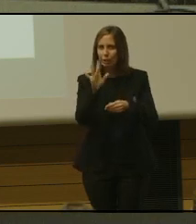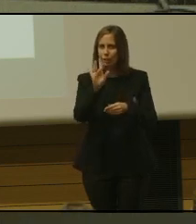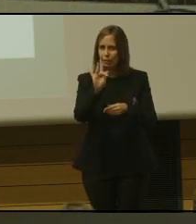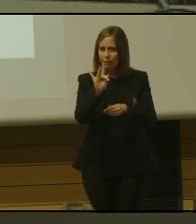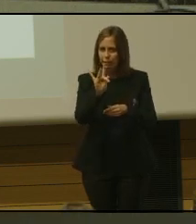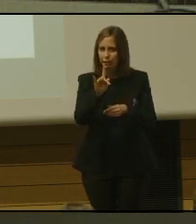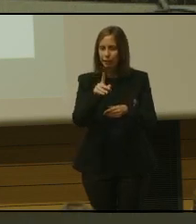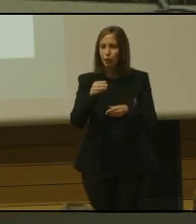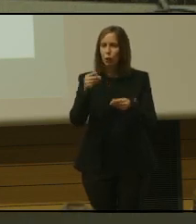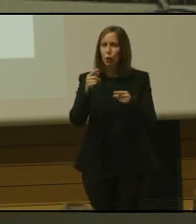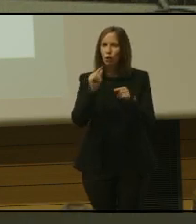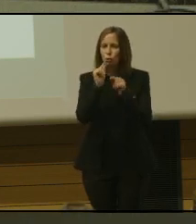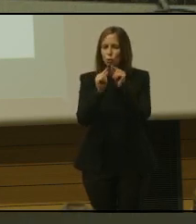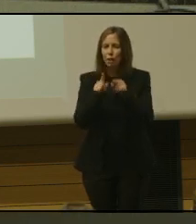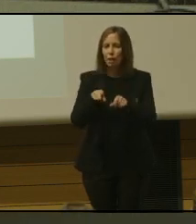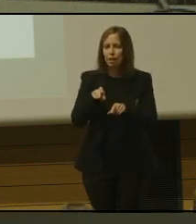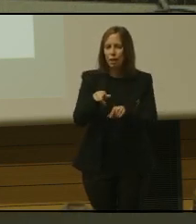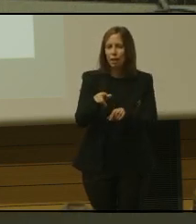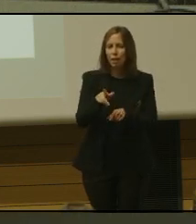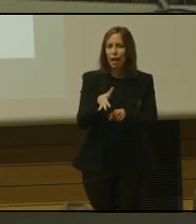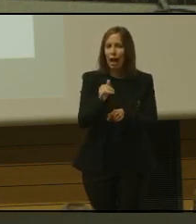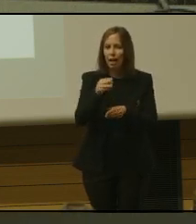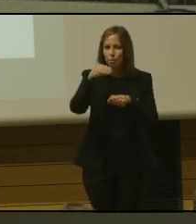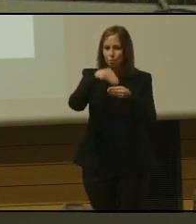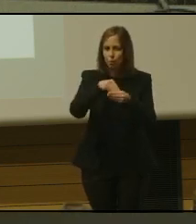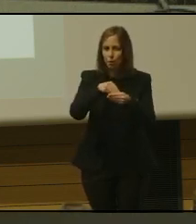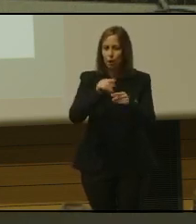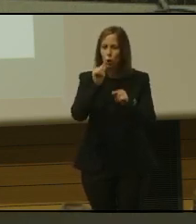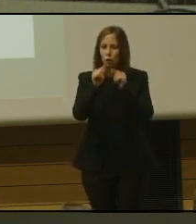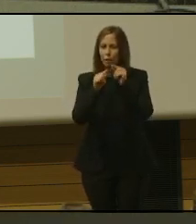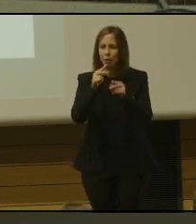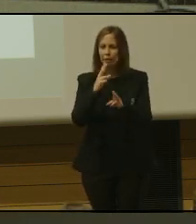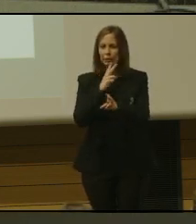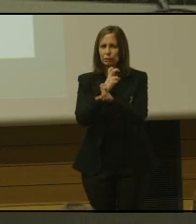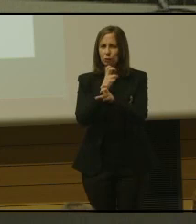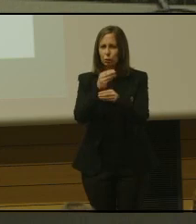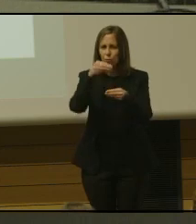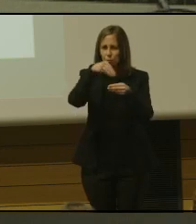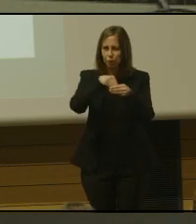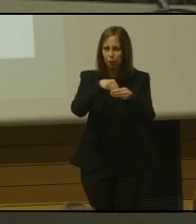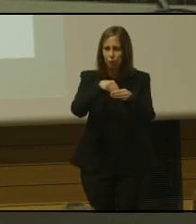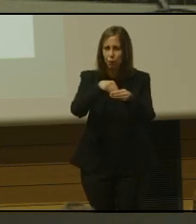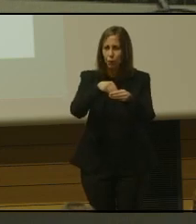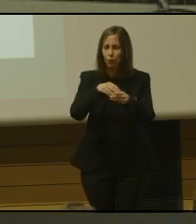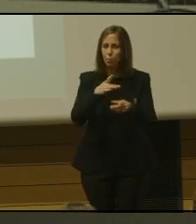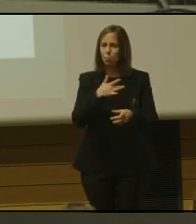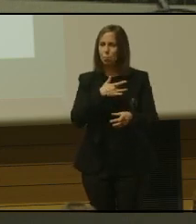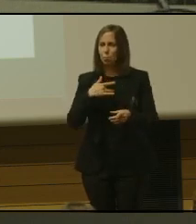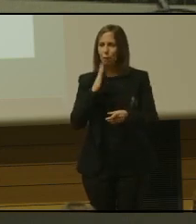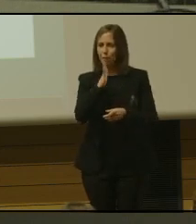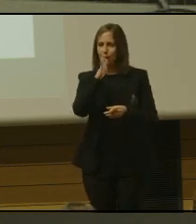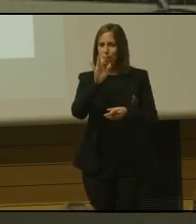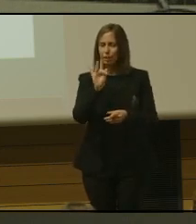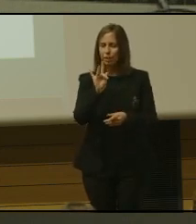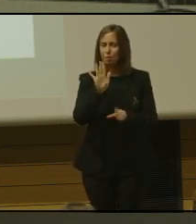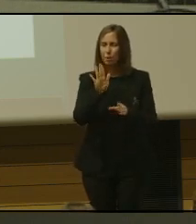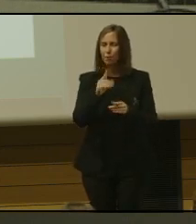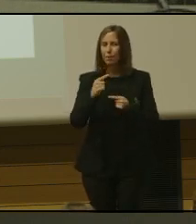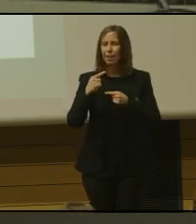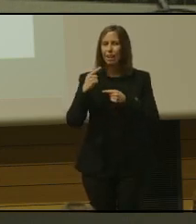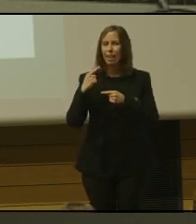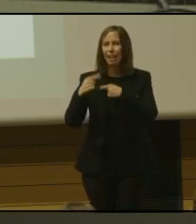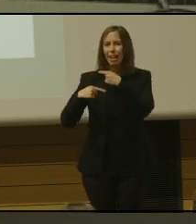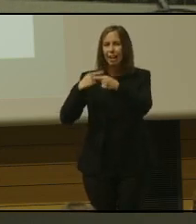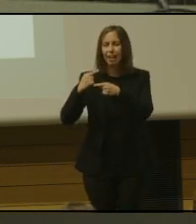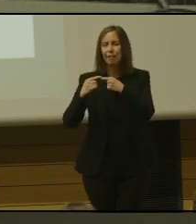sustancias cancerígenas, en su composición, bueno, pues hay contaminantes, hay tóxicos, hay irritantes pulmonares, pero no se sabe el efecto que